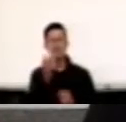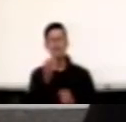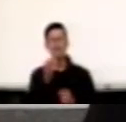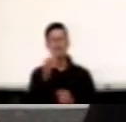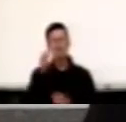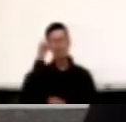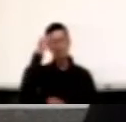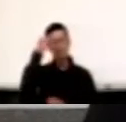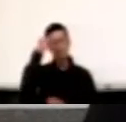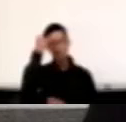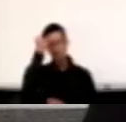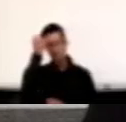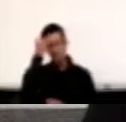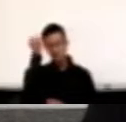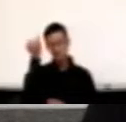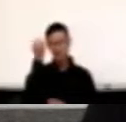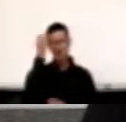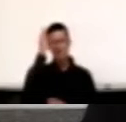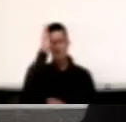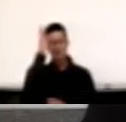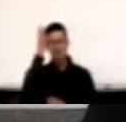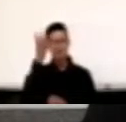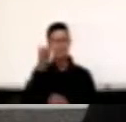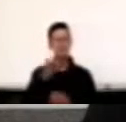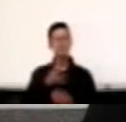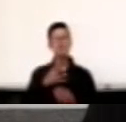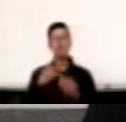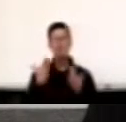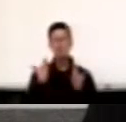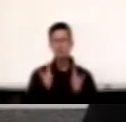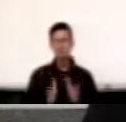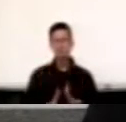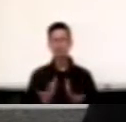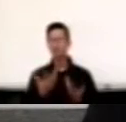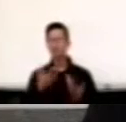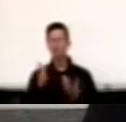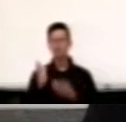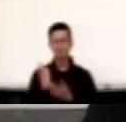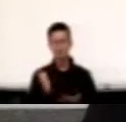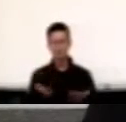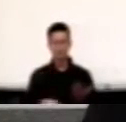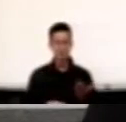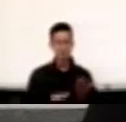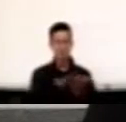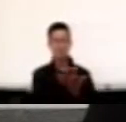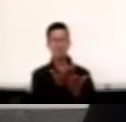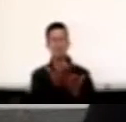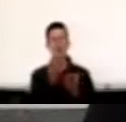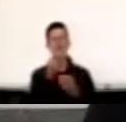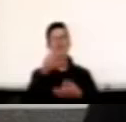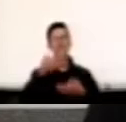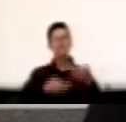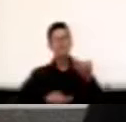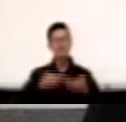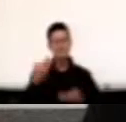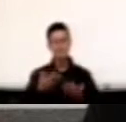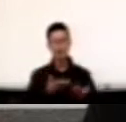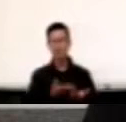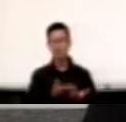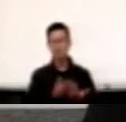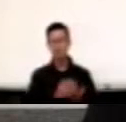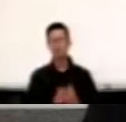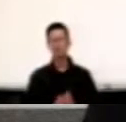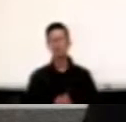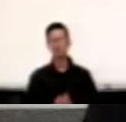y política, teoría del derecho, derechos fundamentales, argumentación e interpretación jurídica. Actualmente,